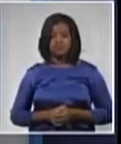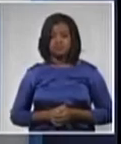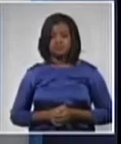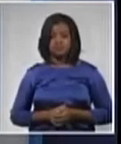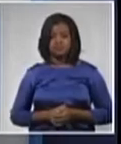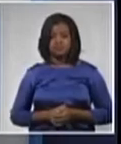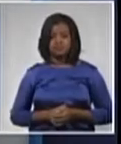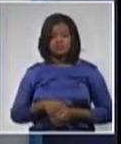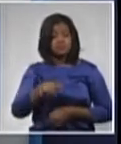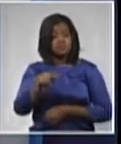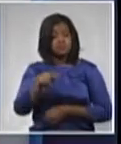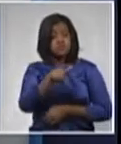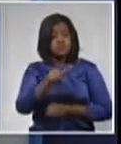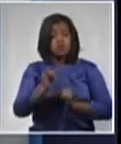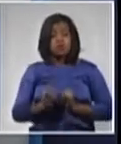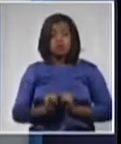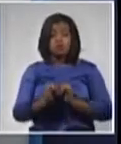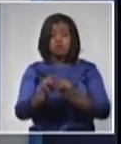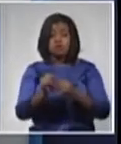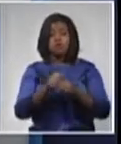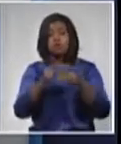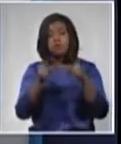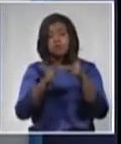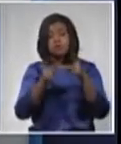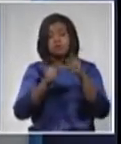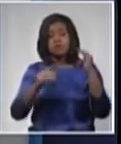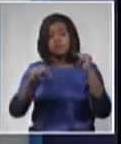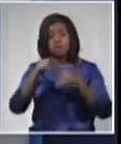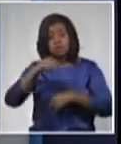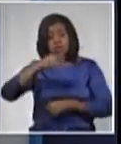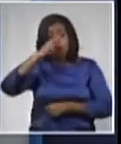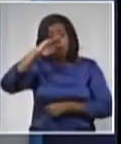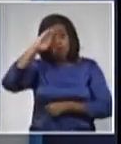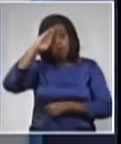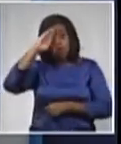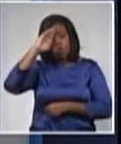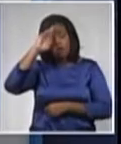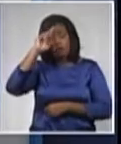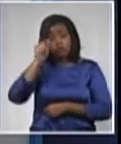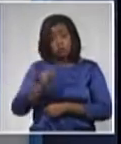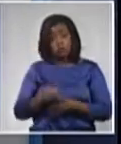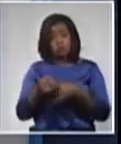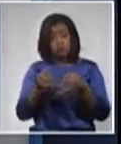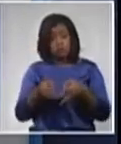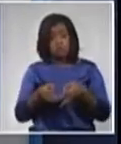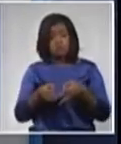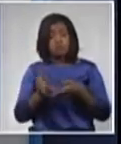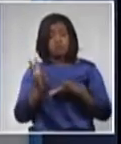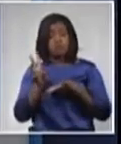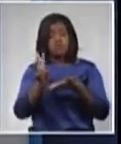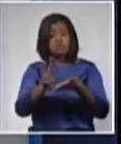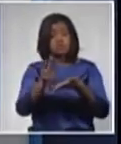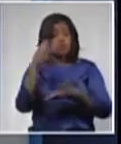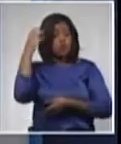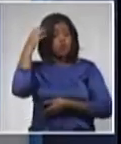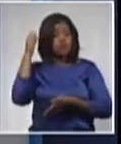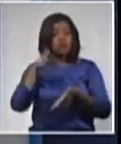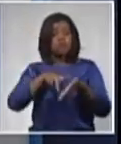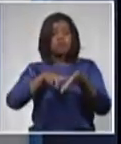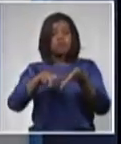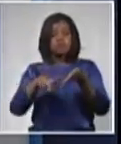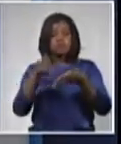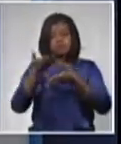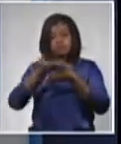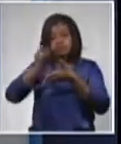Y también conocimos que el viceprimer ministro de la República de Cuba, doctor Roberto Morales Ojeda, en visita gubernamental a la provincia de Santiago de